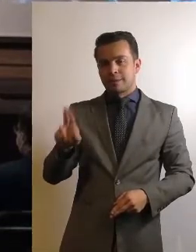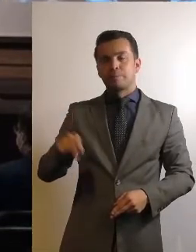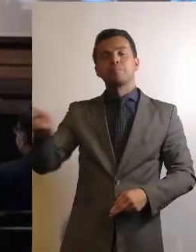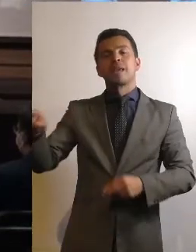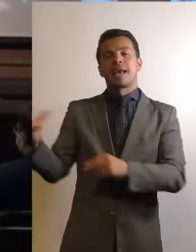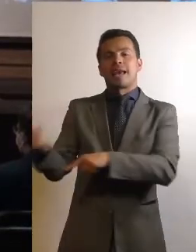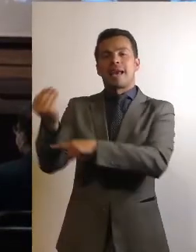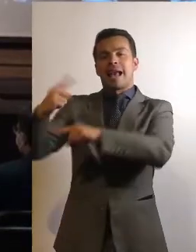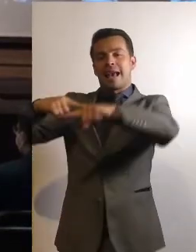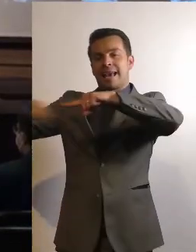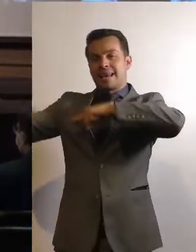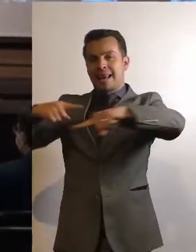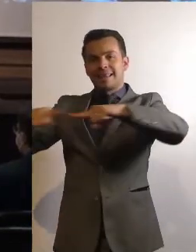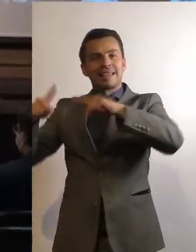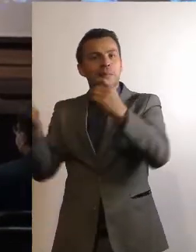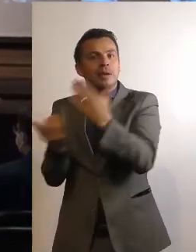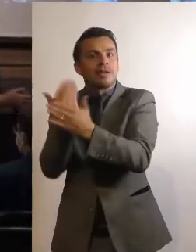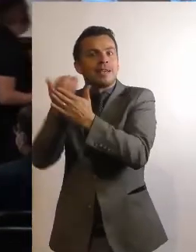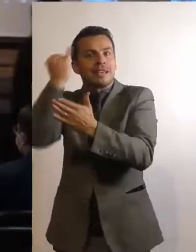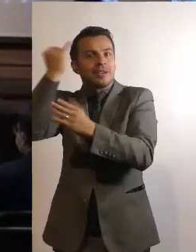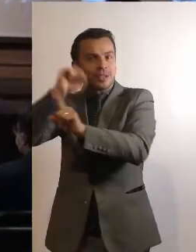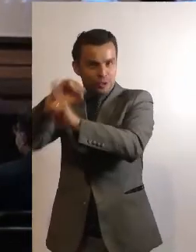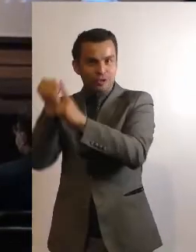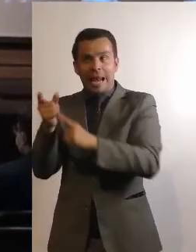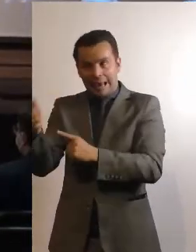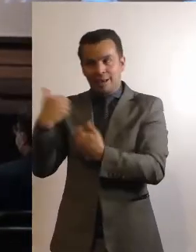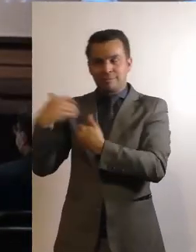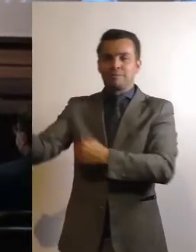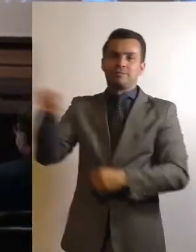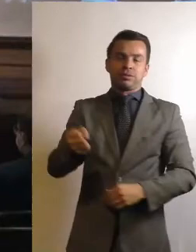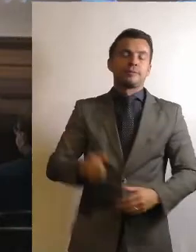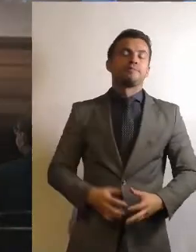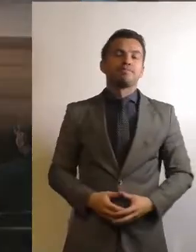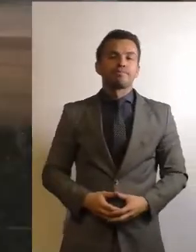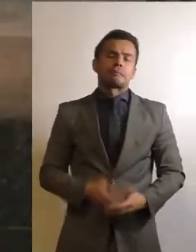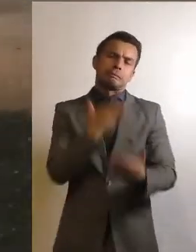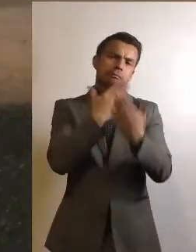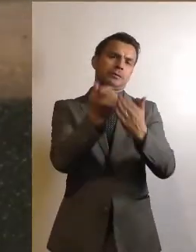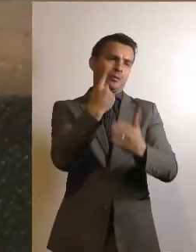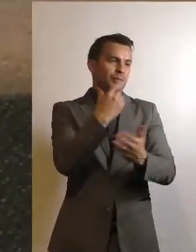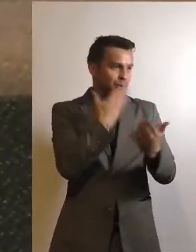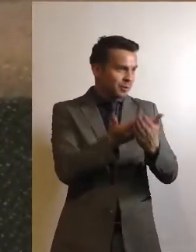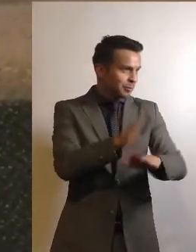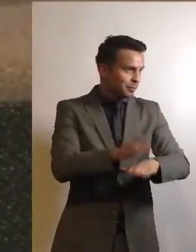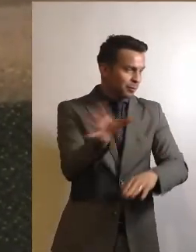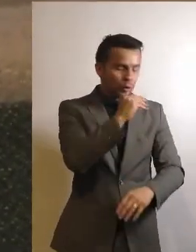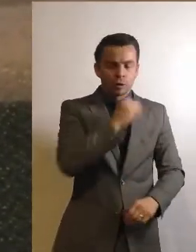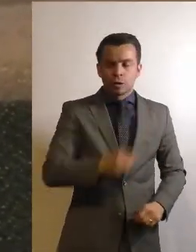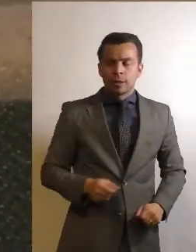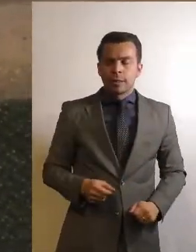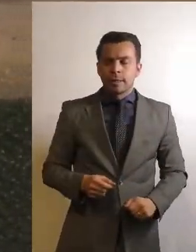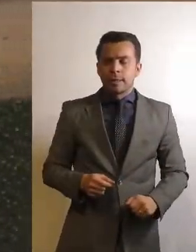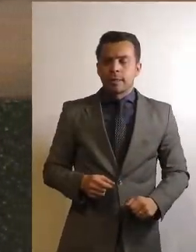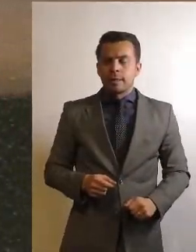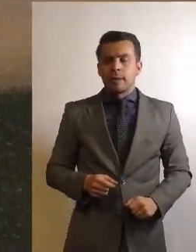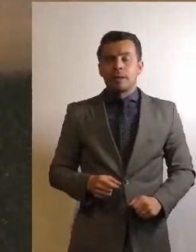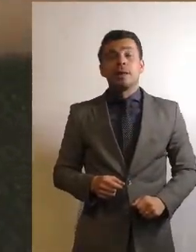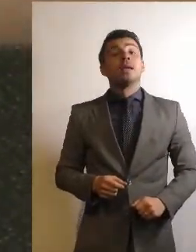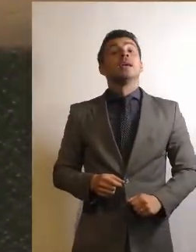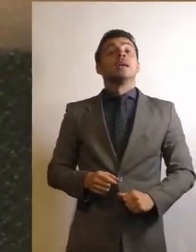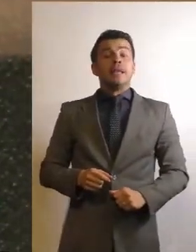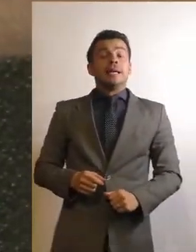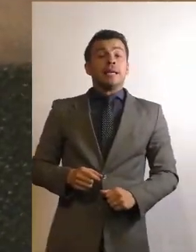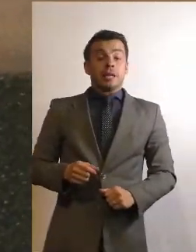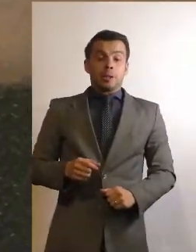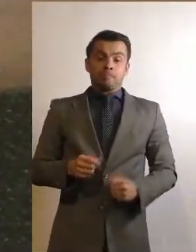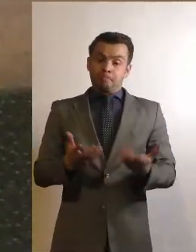Buenos días a todos, muchas gracias. La responsabilidad social en la universidad es el reflejo de lo que hacemos, tanto en las funciones sustantivas como en ese compromiso